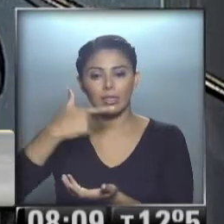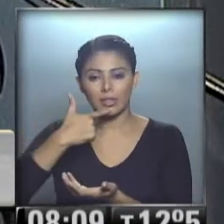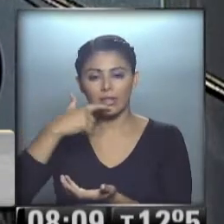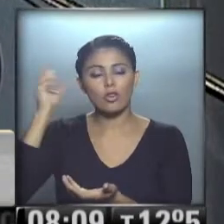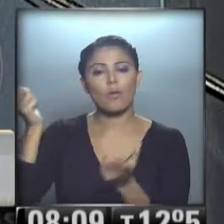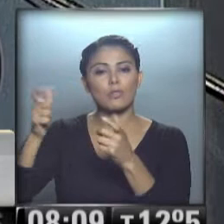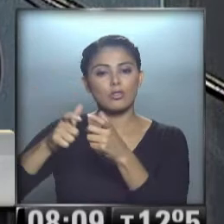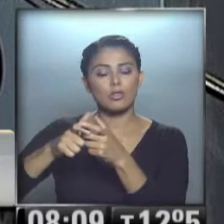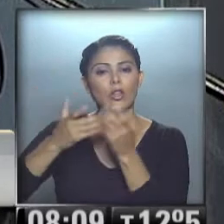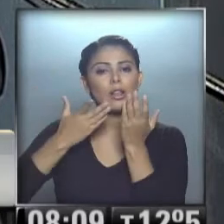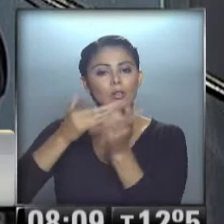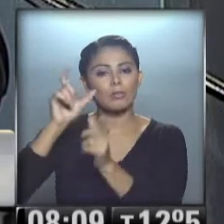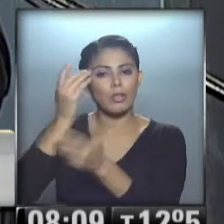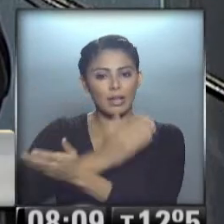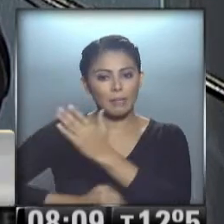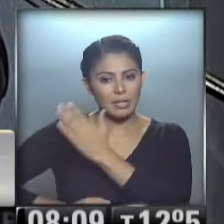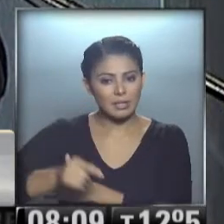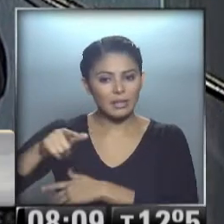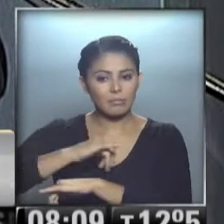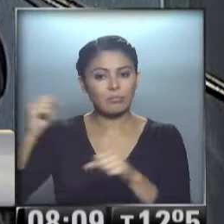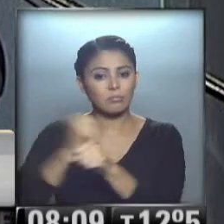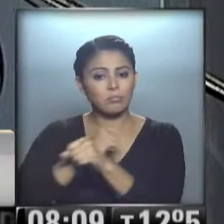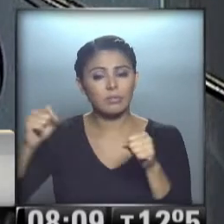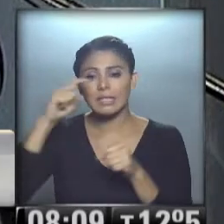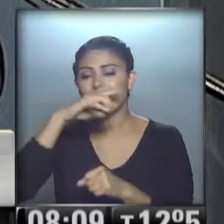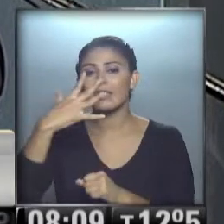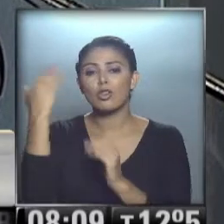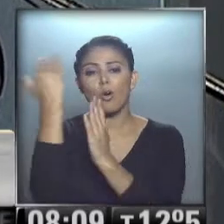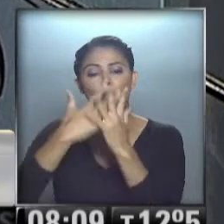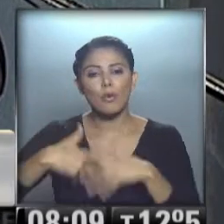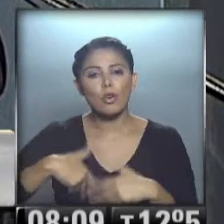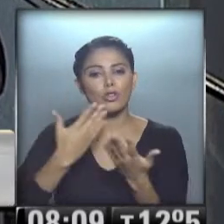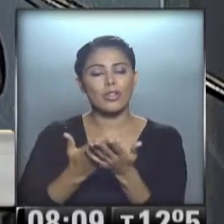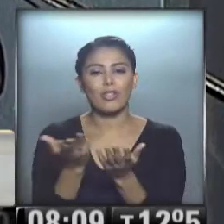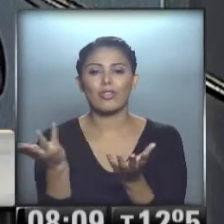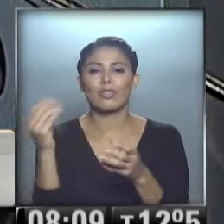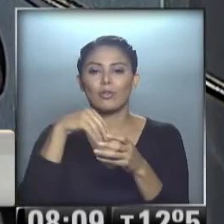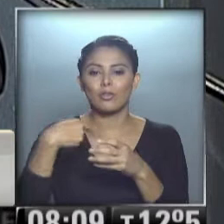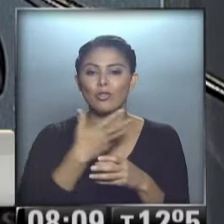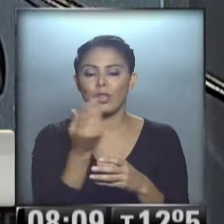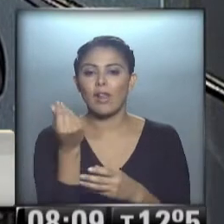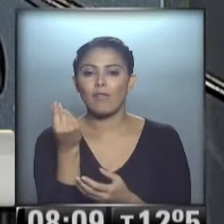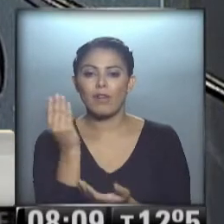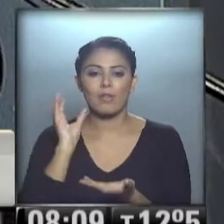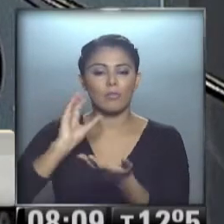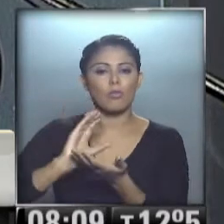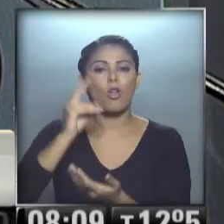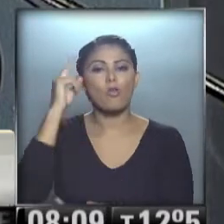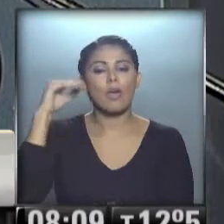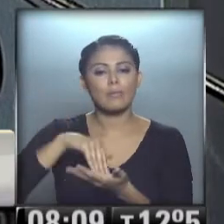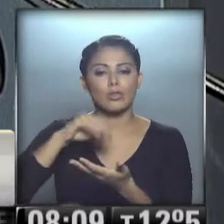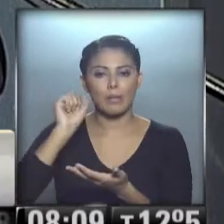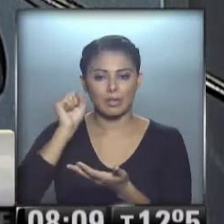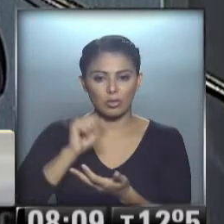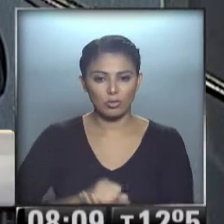con Discapacidad, la aprobación de 75 proyectos de inclusión social por un monto equivalente a 9 millones de